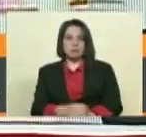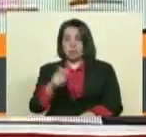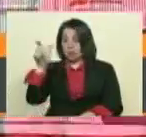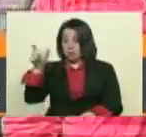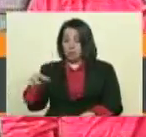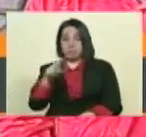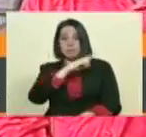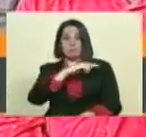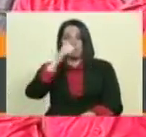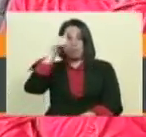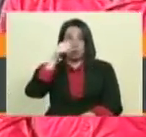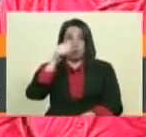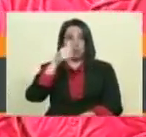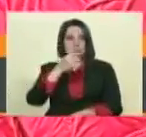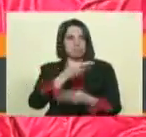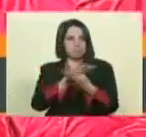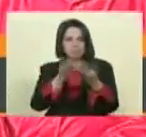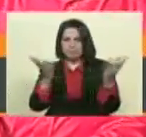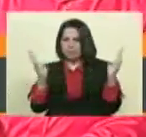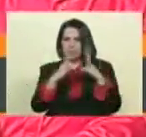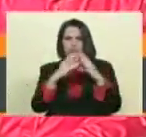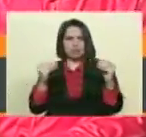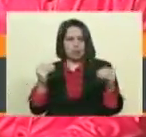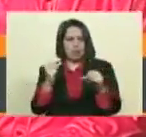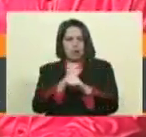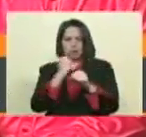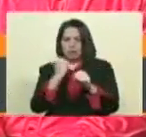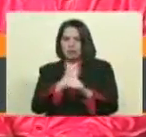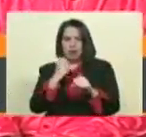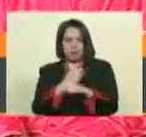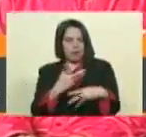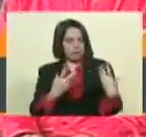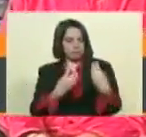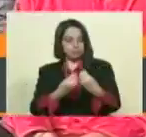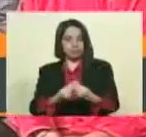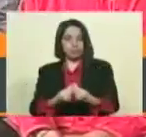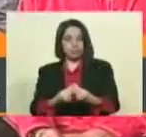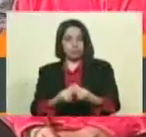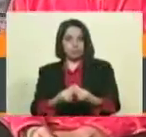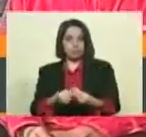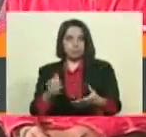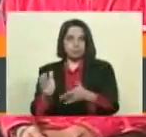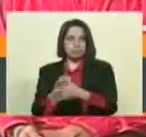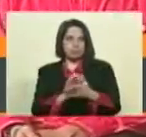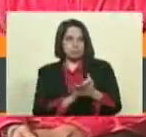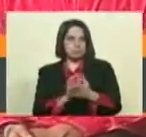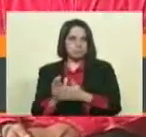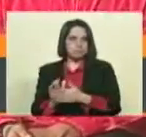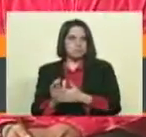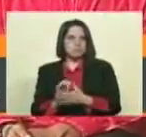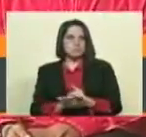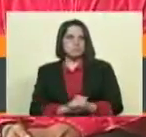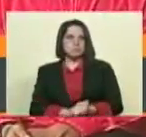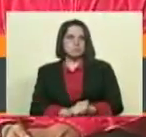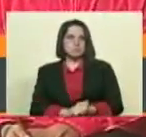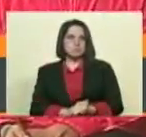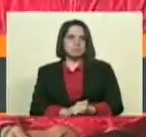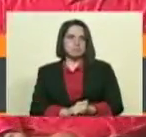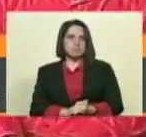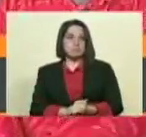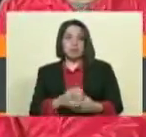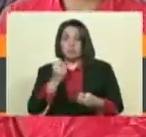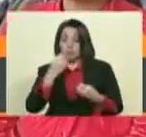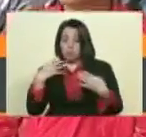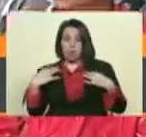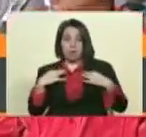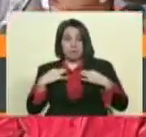que es su director, a toda su directiva, todo su equipo, compañero. Le queda muy bien esa chaqueta,